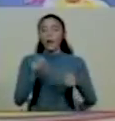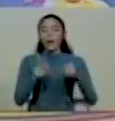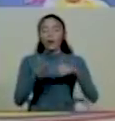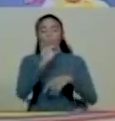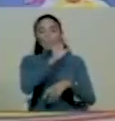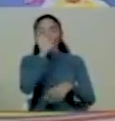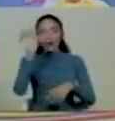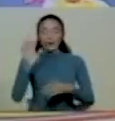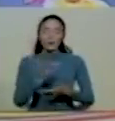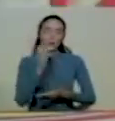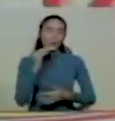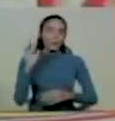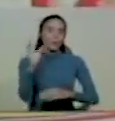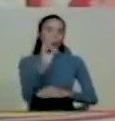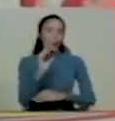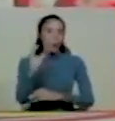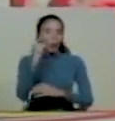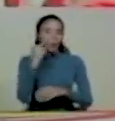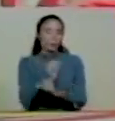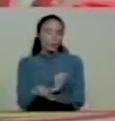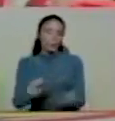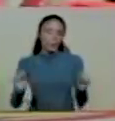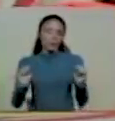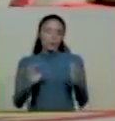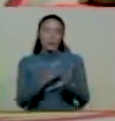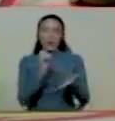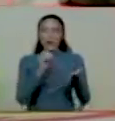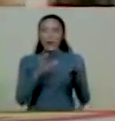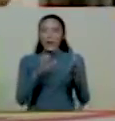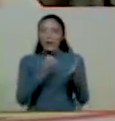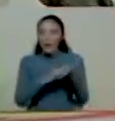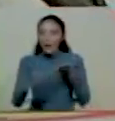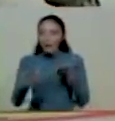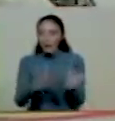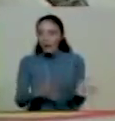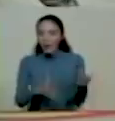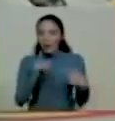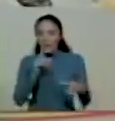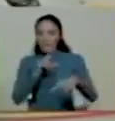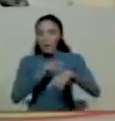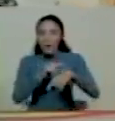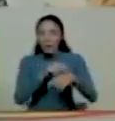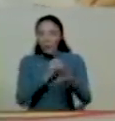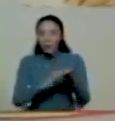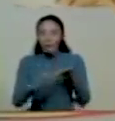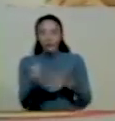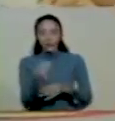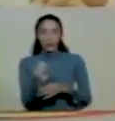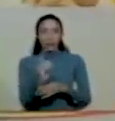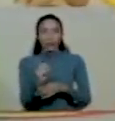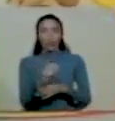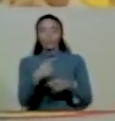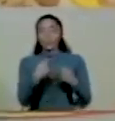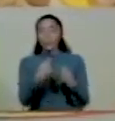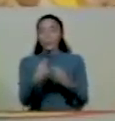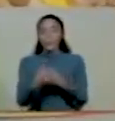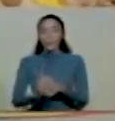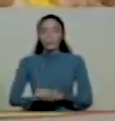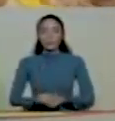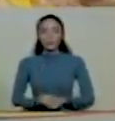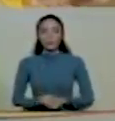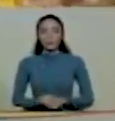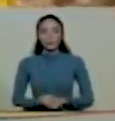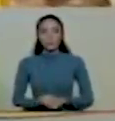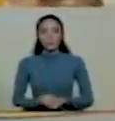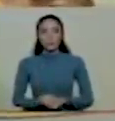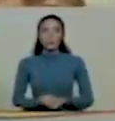capitalistas, por ejemplo, como Colombia, es imposible. Por ejemplo, como Colombia. En Colombia